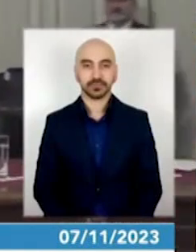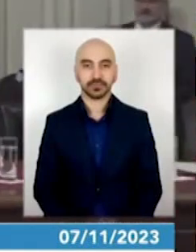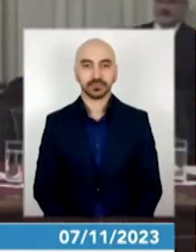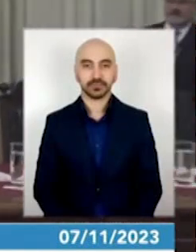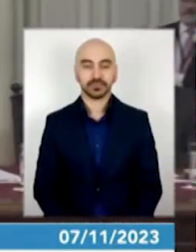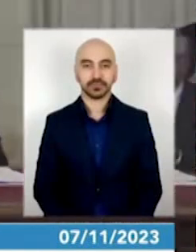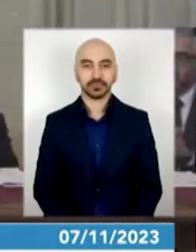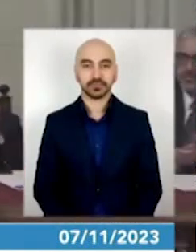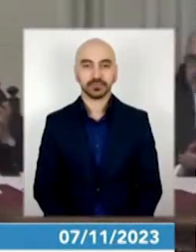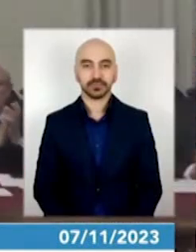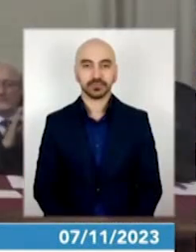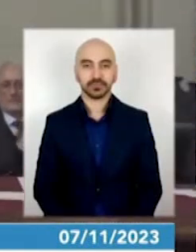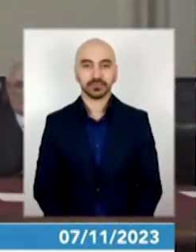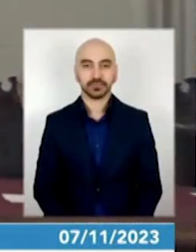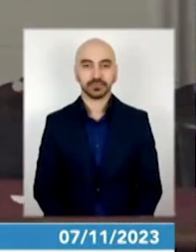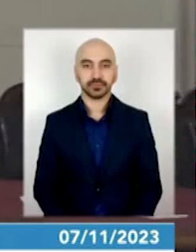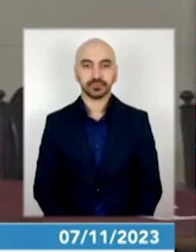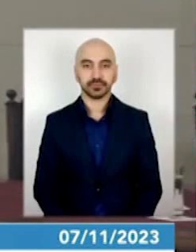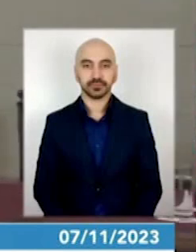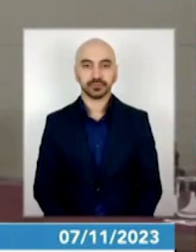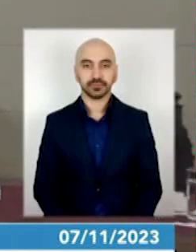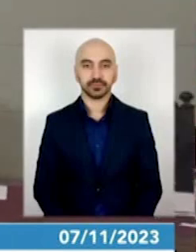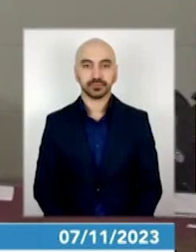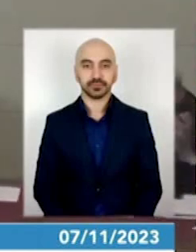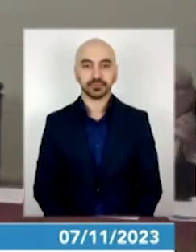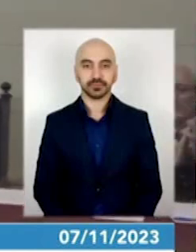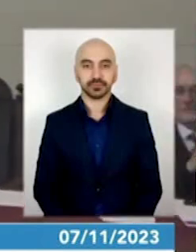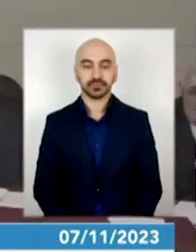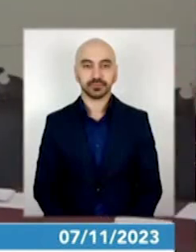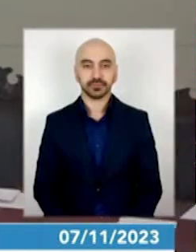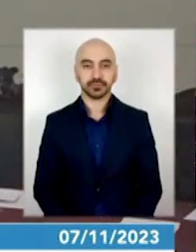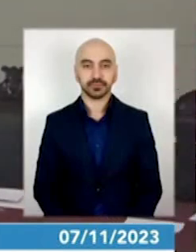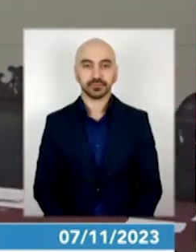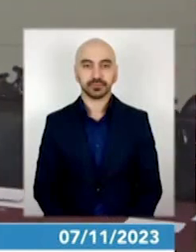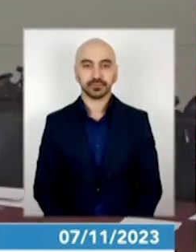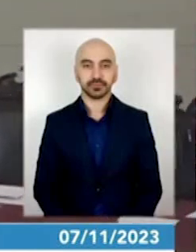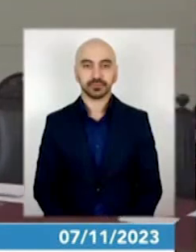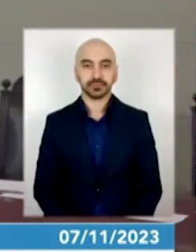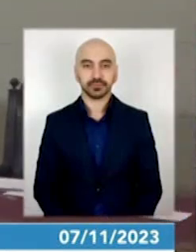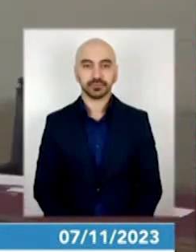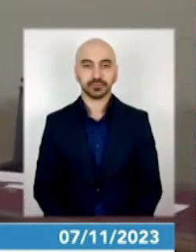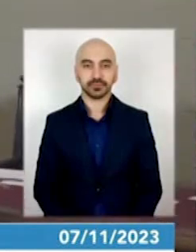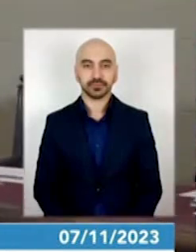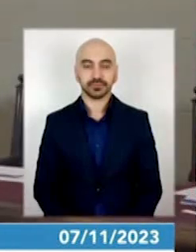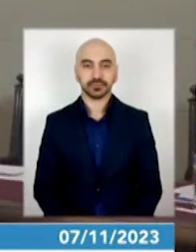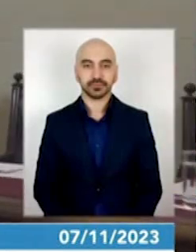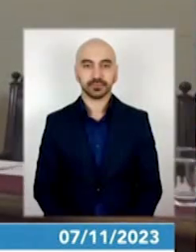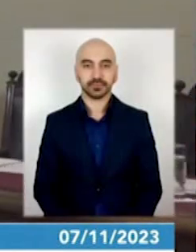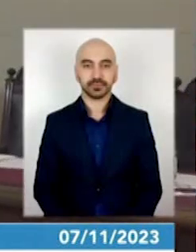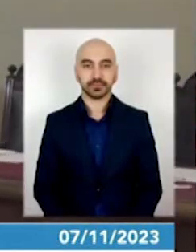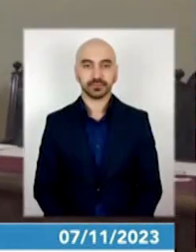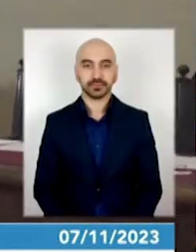que tuvo hartas ganas de contestar, digamos, de otra forma,